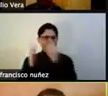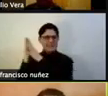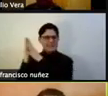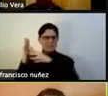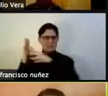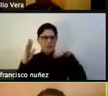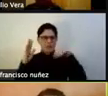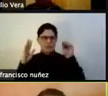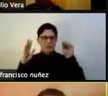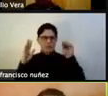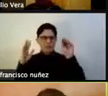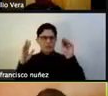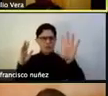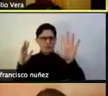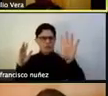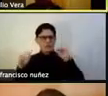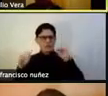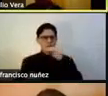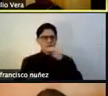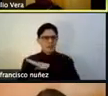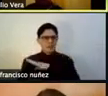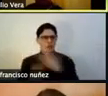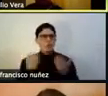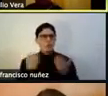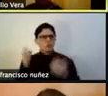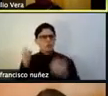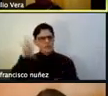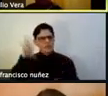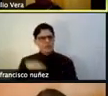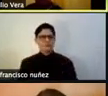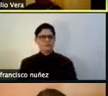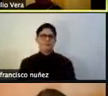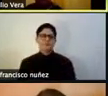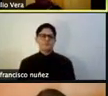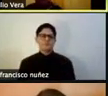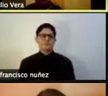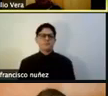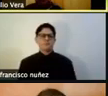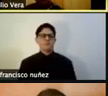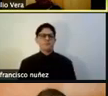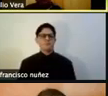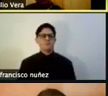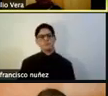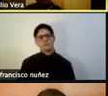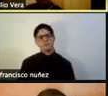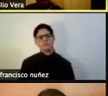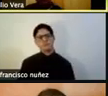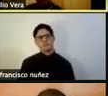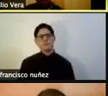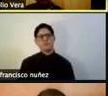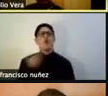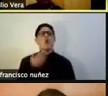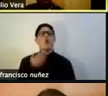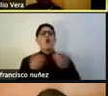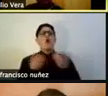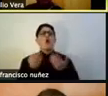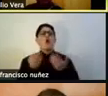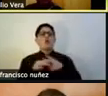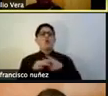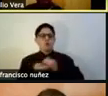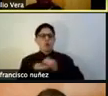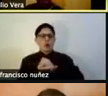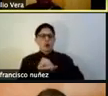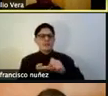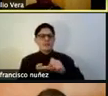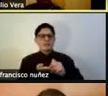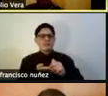Y ya, a ver. ¿Cómo saco yo un modelo como este? Déjame ver si tengo una imagen